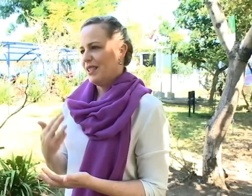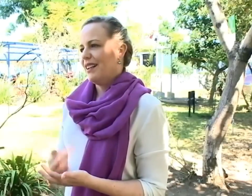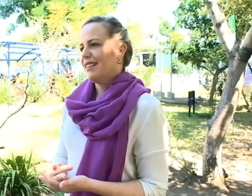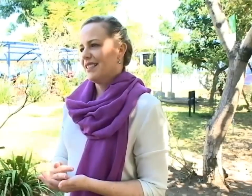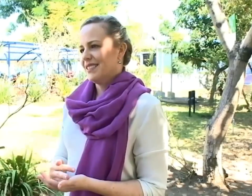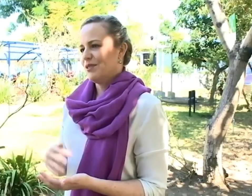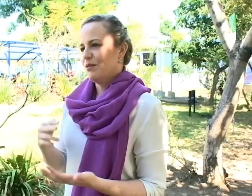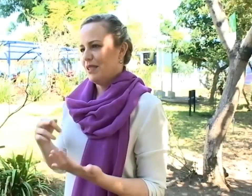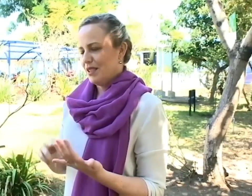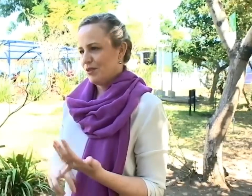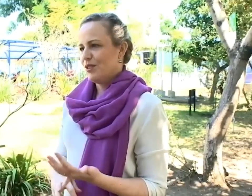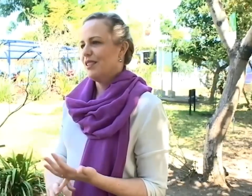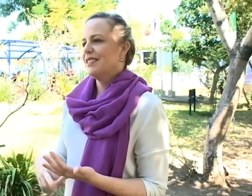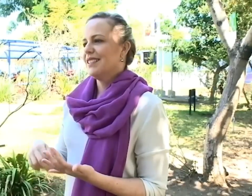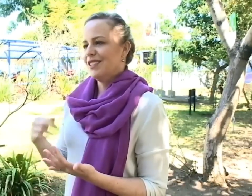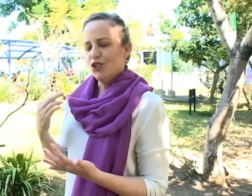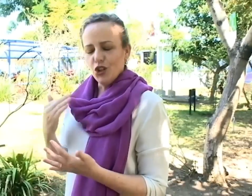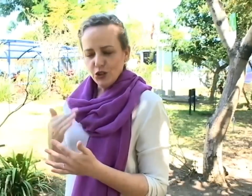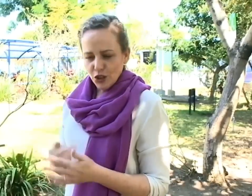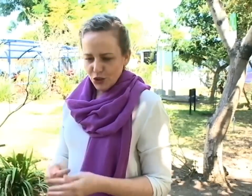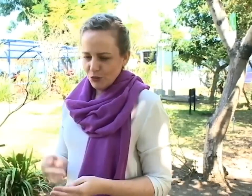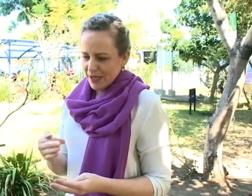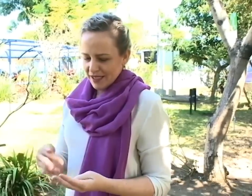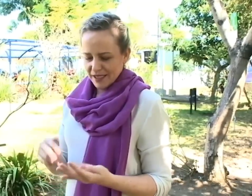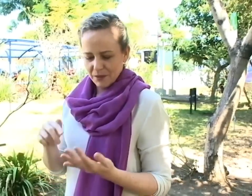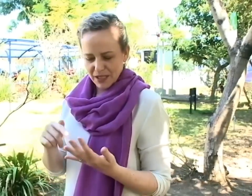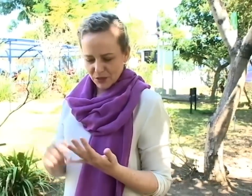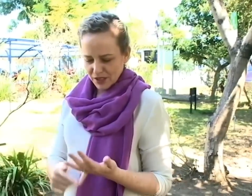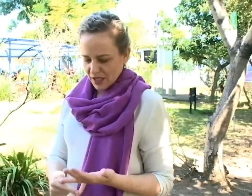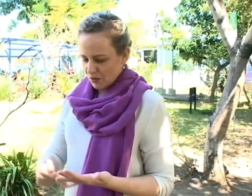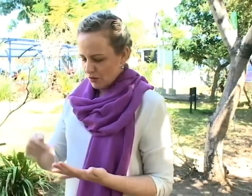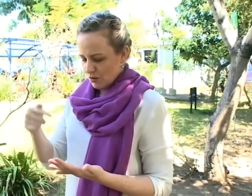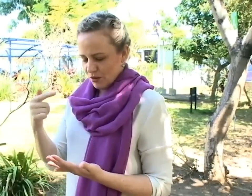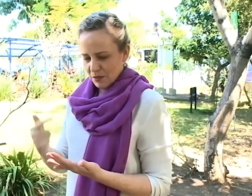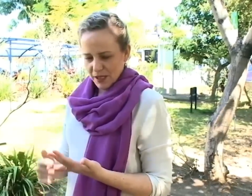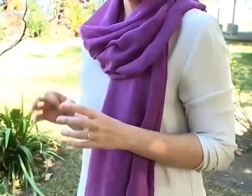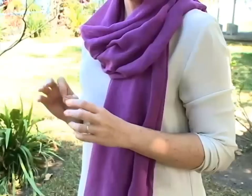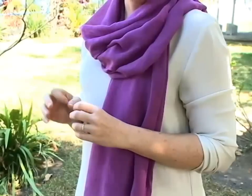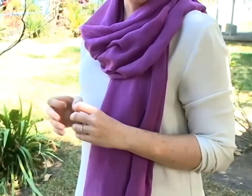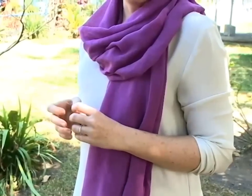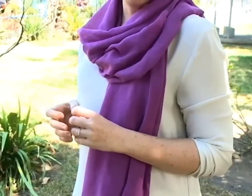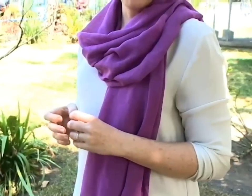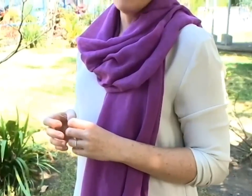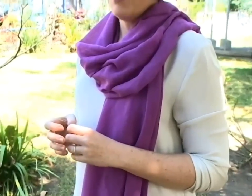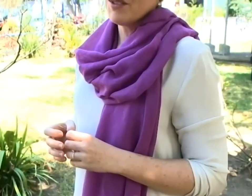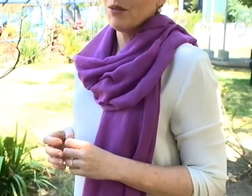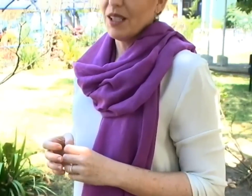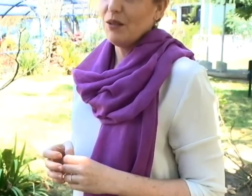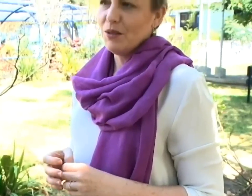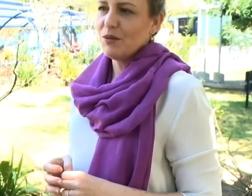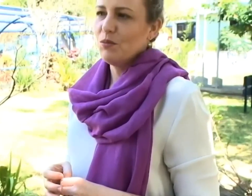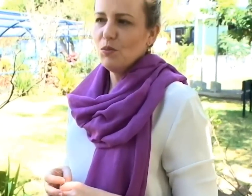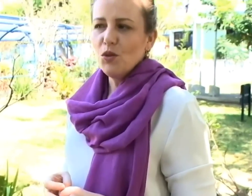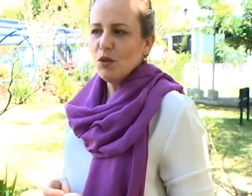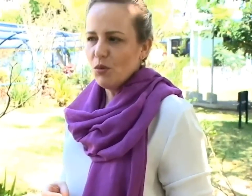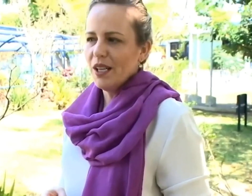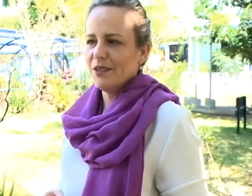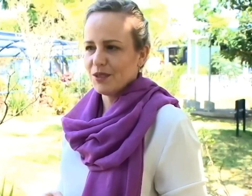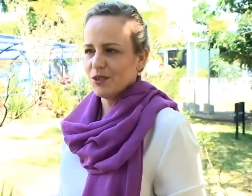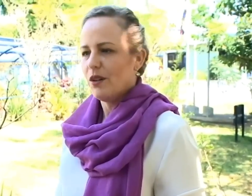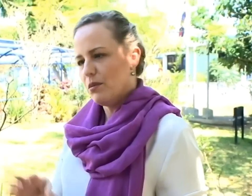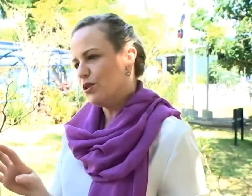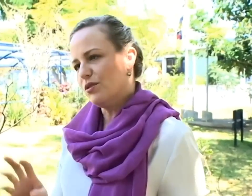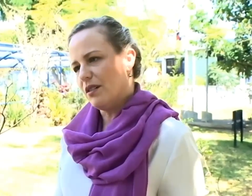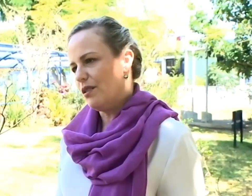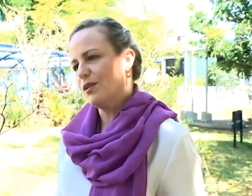realizado. Diputados del Partido Liberación Nacional y Nueva República, especialmente, alabaron la gestión de Crespo y aseguraron que cumplió su función con